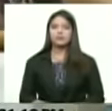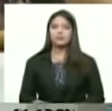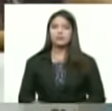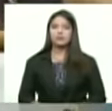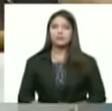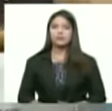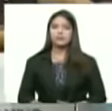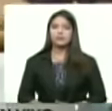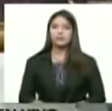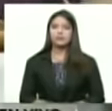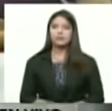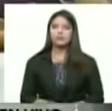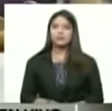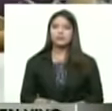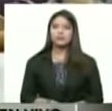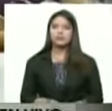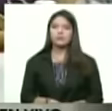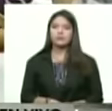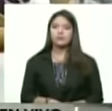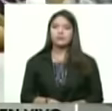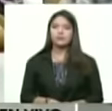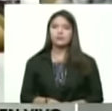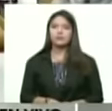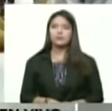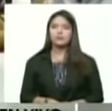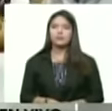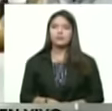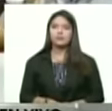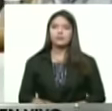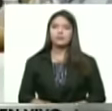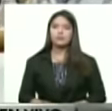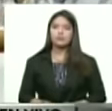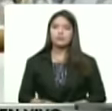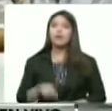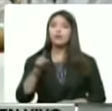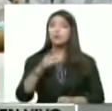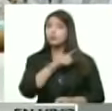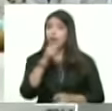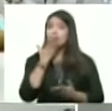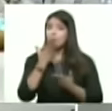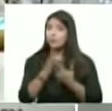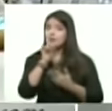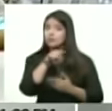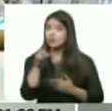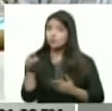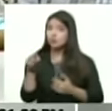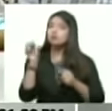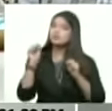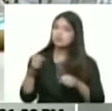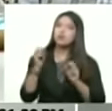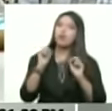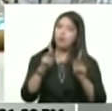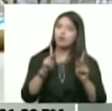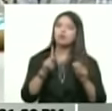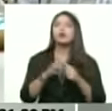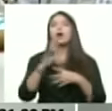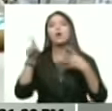exportadores. Aquí se propone derogar la existencia de RUSAP para los exportadores, ¿no? Sí. ¿La propuesta? Sí, correcto. Okay, está bien.